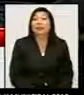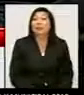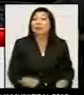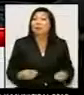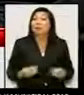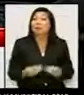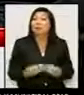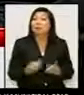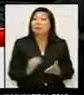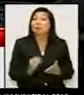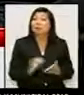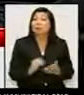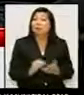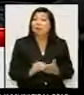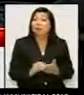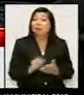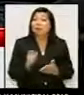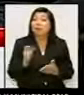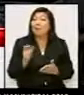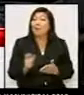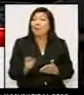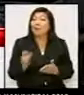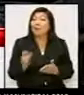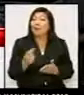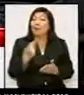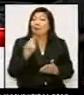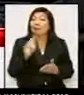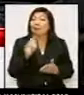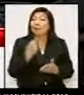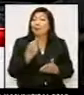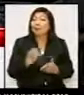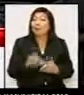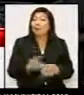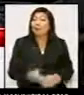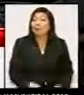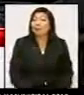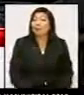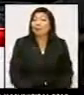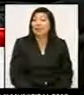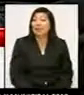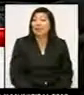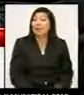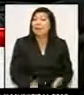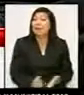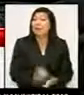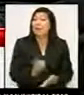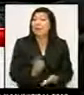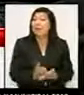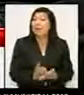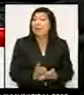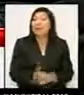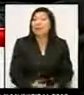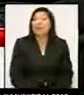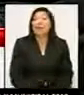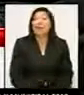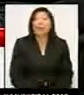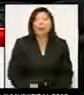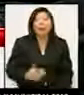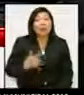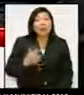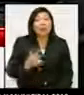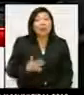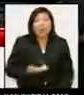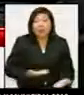Picchu ingresan más personas de las que se dice que ingresan. Entonces, la problemática que parte por el tren y por